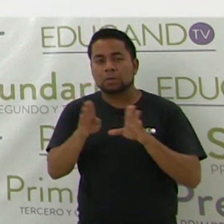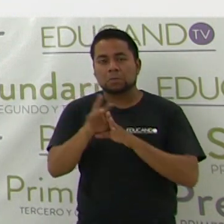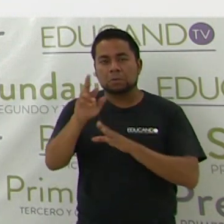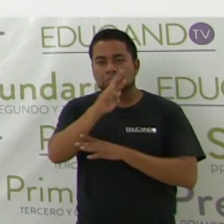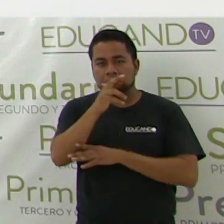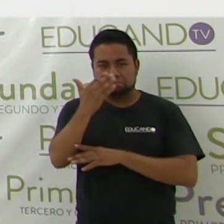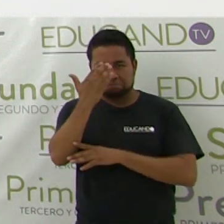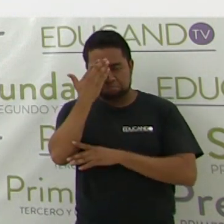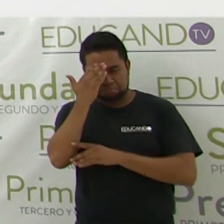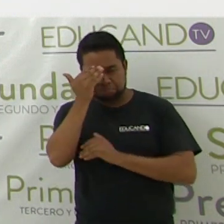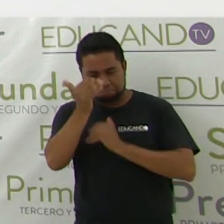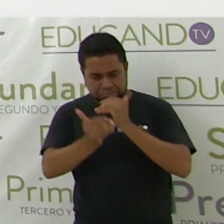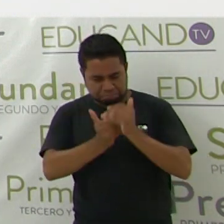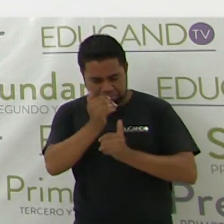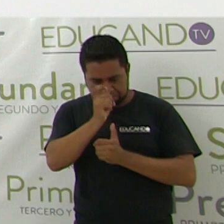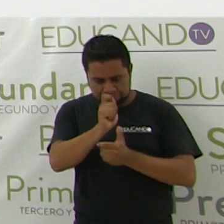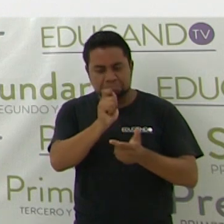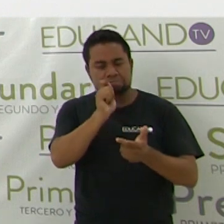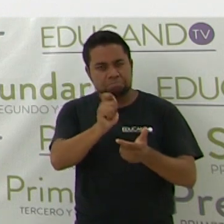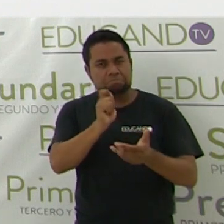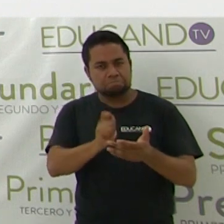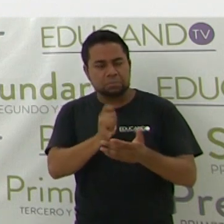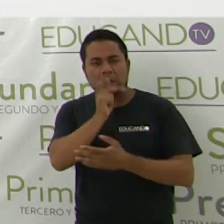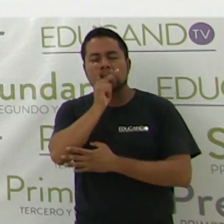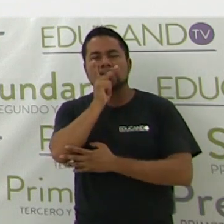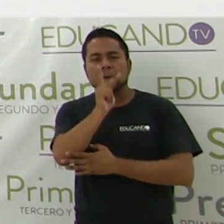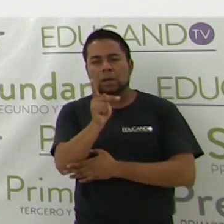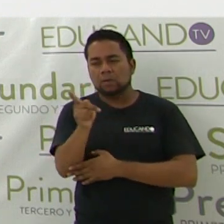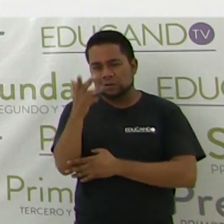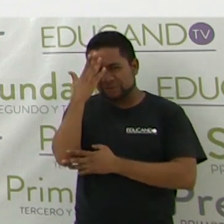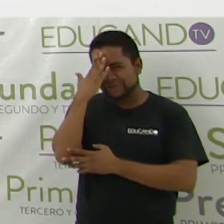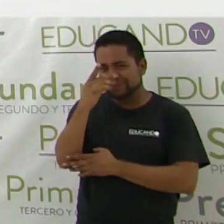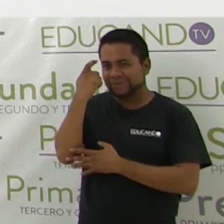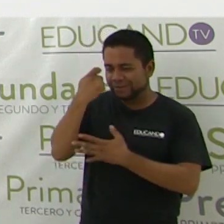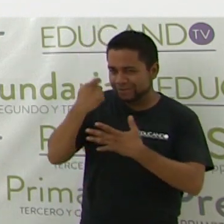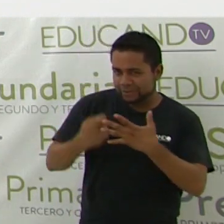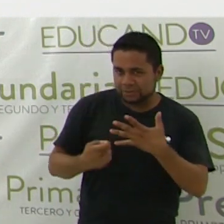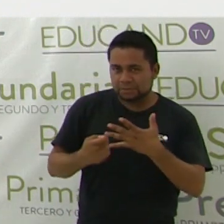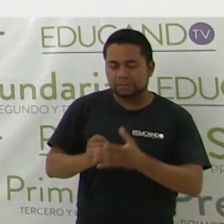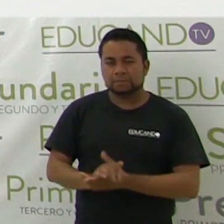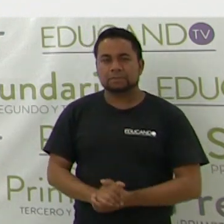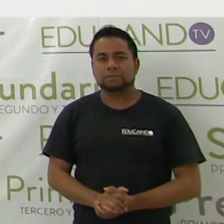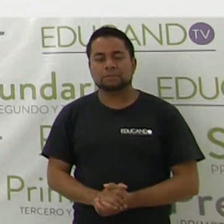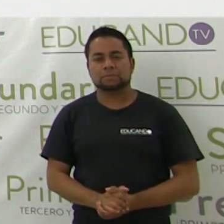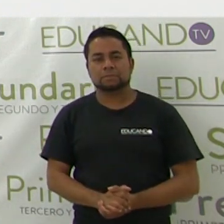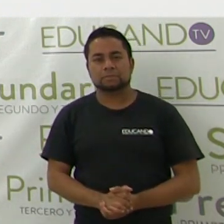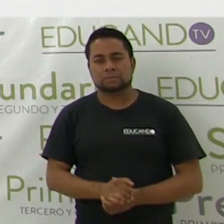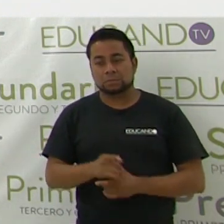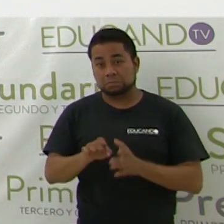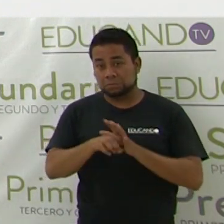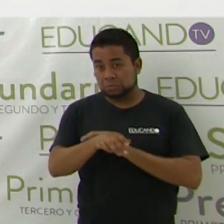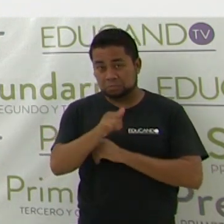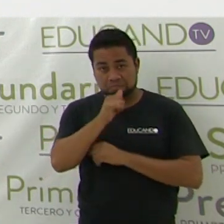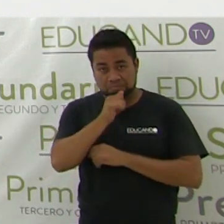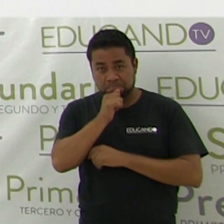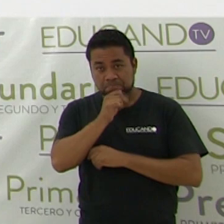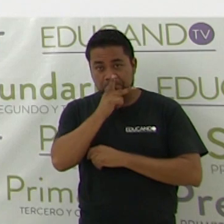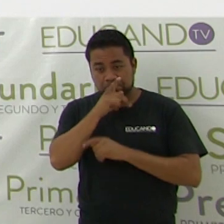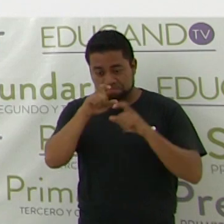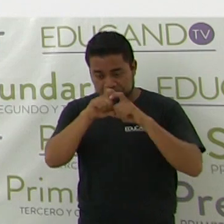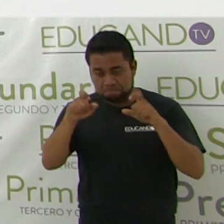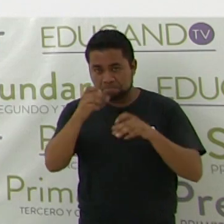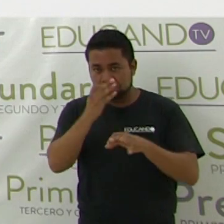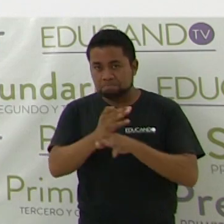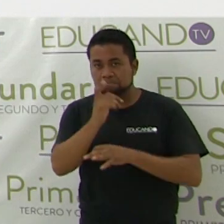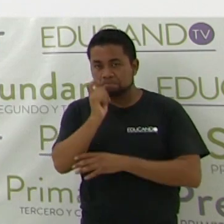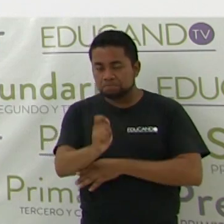reconociendo con el dedo las palabras que conocemos. Las que no conocemos en este momento